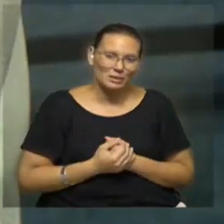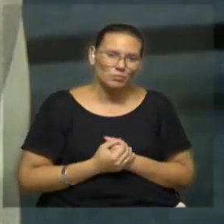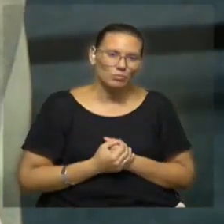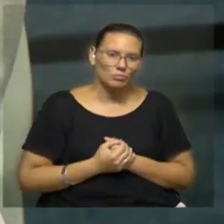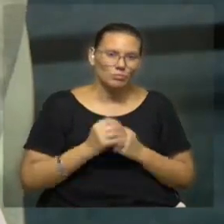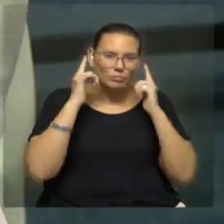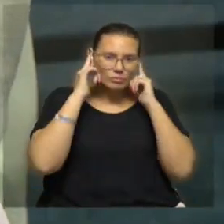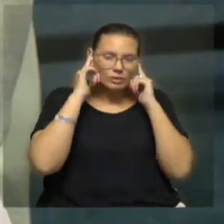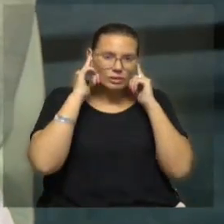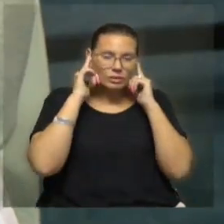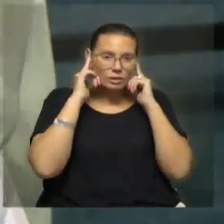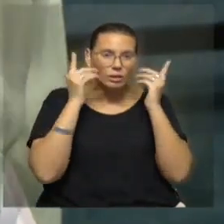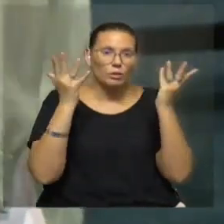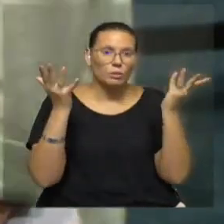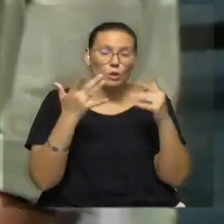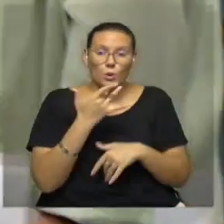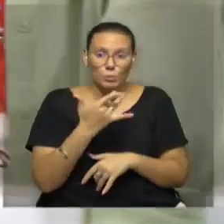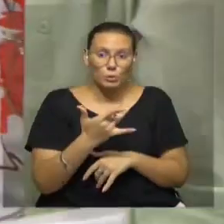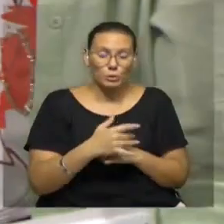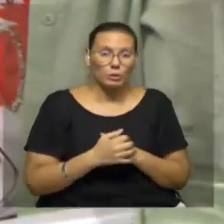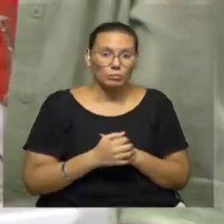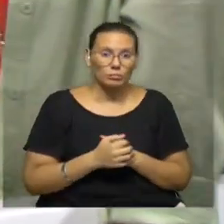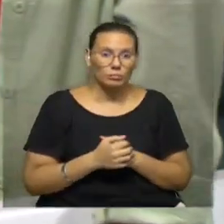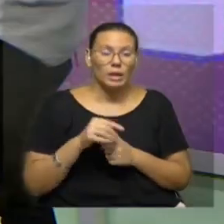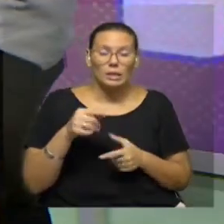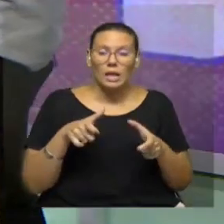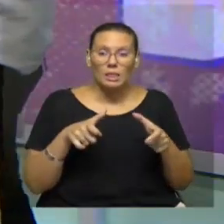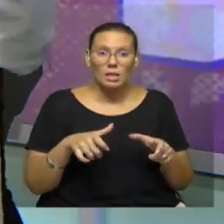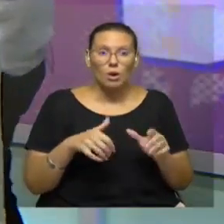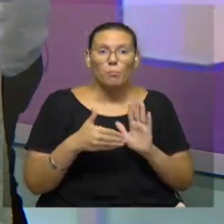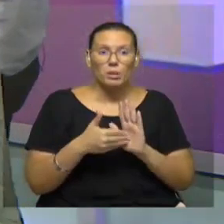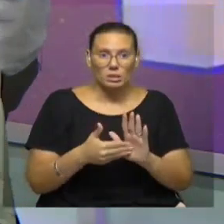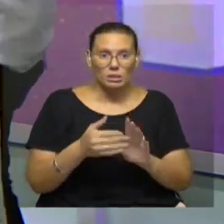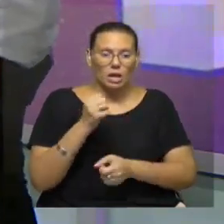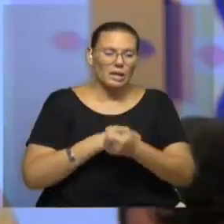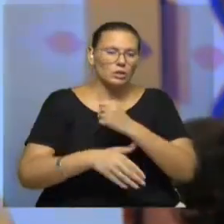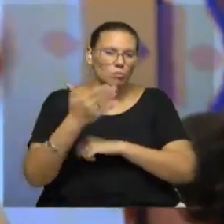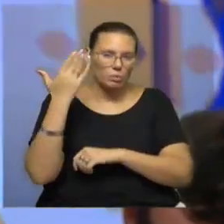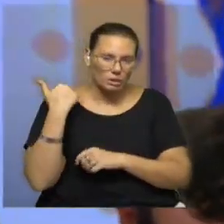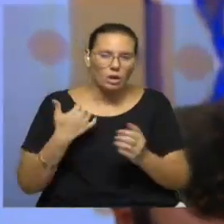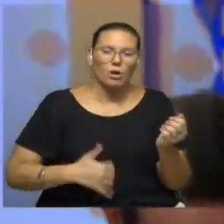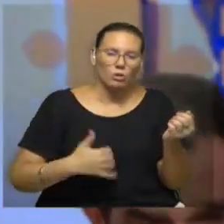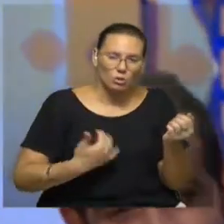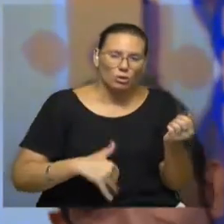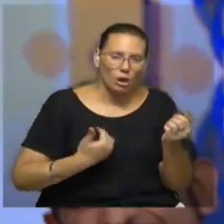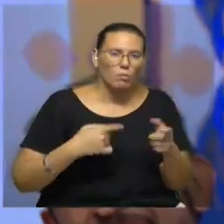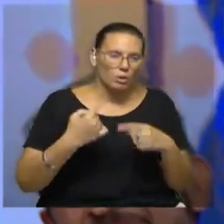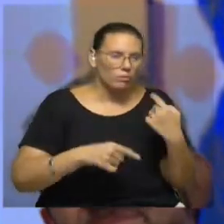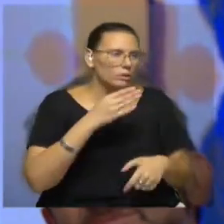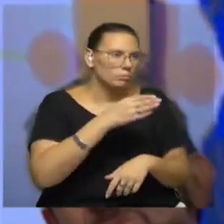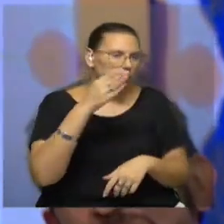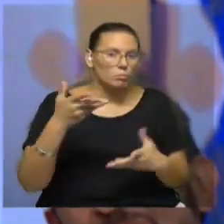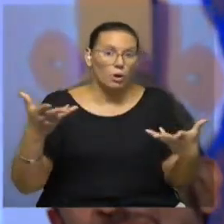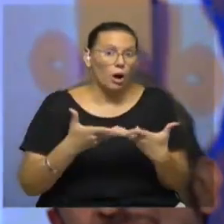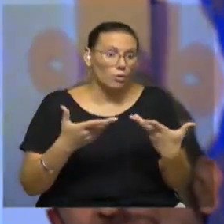alguna manera. Sí. Bueno, divino, la esa verdad que la es... idea. Este disco ya fue como presentado todo el año pasado, porque lo tocamos en varios lados, pero ahora como